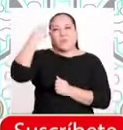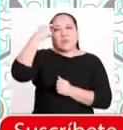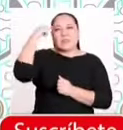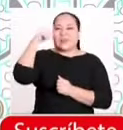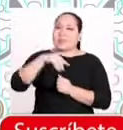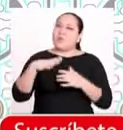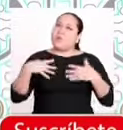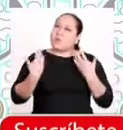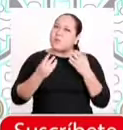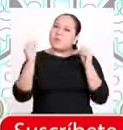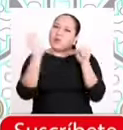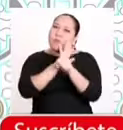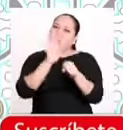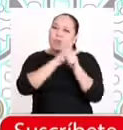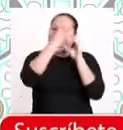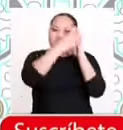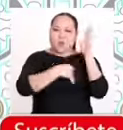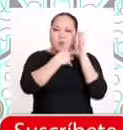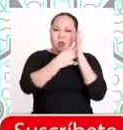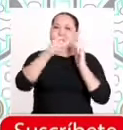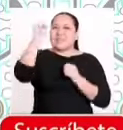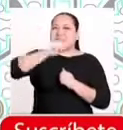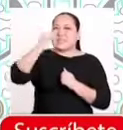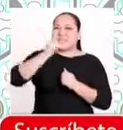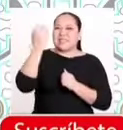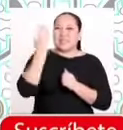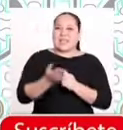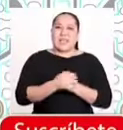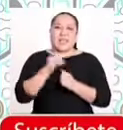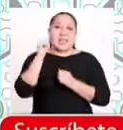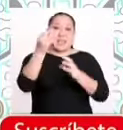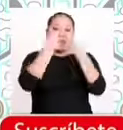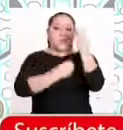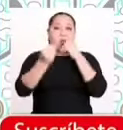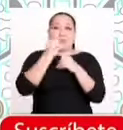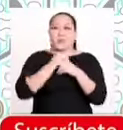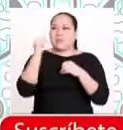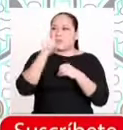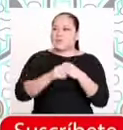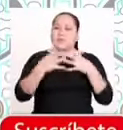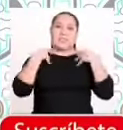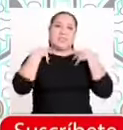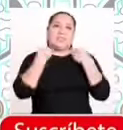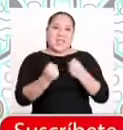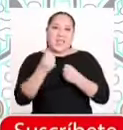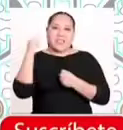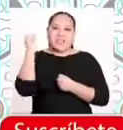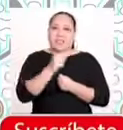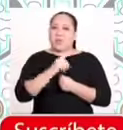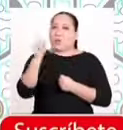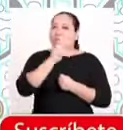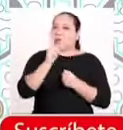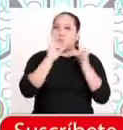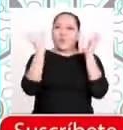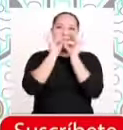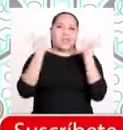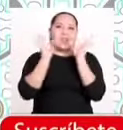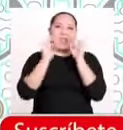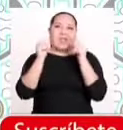podríamos ir completando el cuadro. Claro que sí. Estos alimentos son súper saludables y no tienen